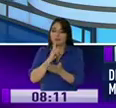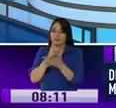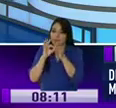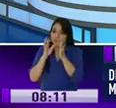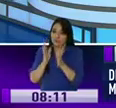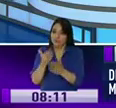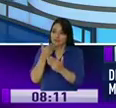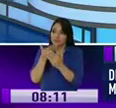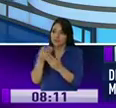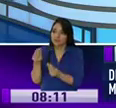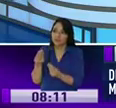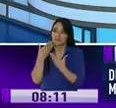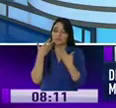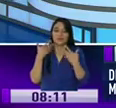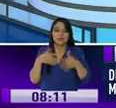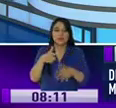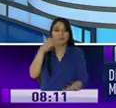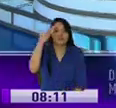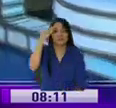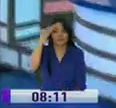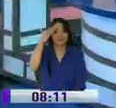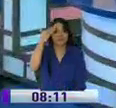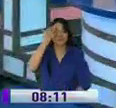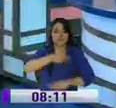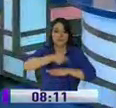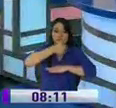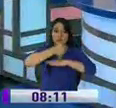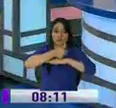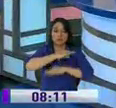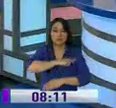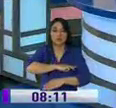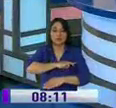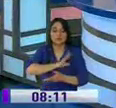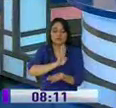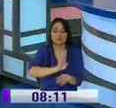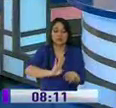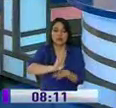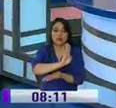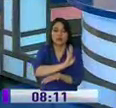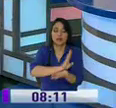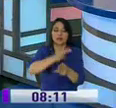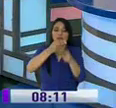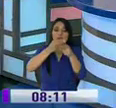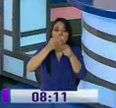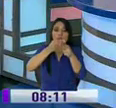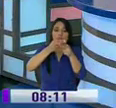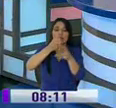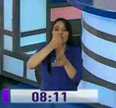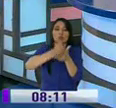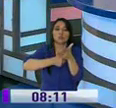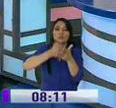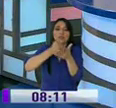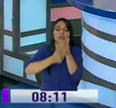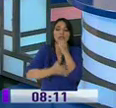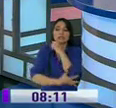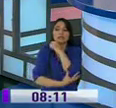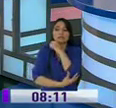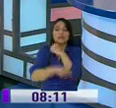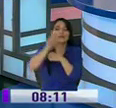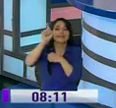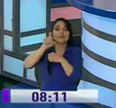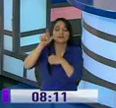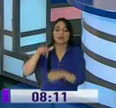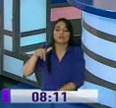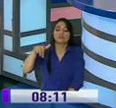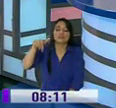por esa valiosa información. Ya saben entonces a las autoridades, esto es en el barrio Lucha de los Pobres, donde se necesita esa escalinata urgente y también